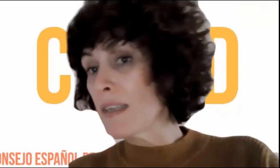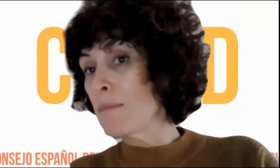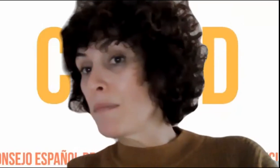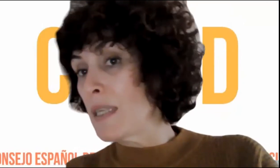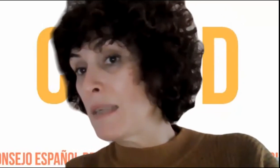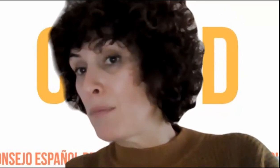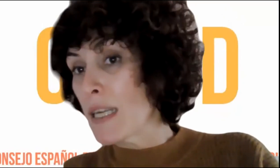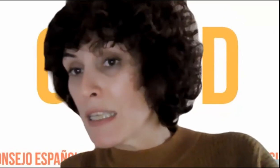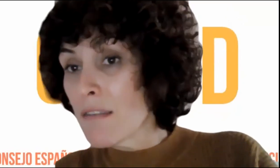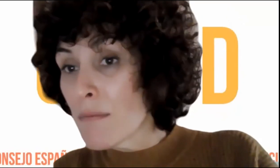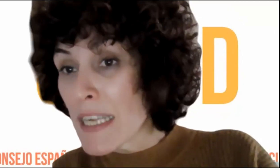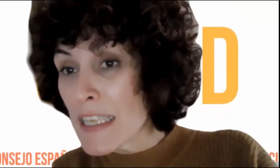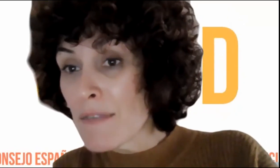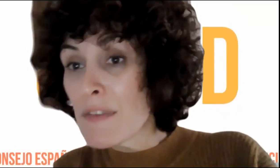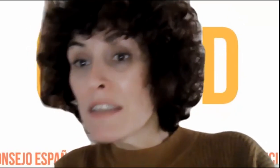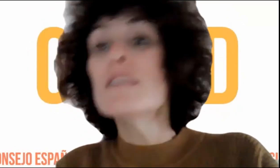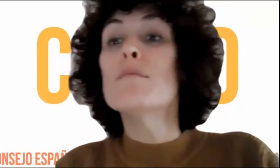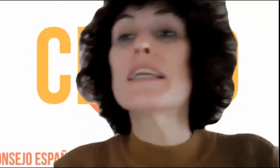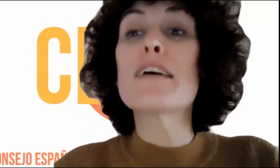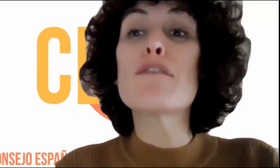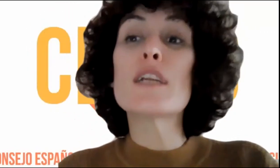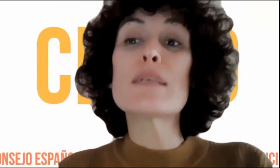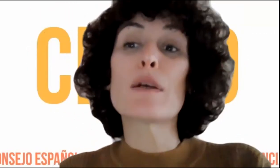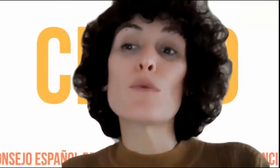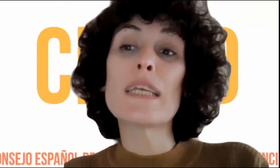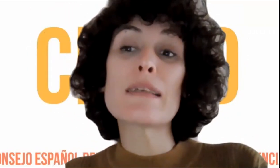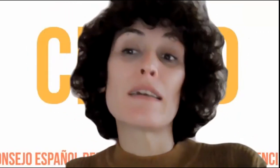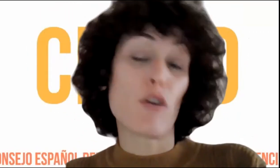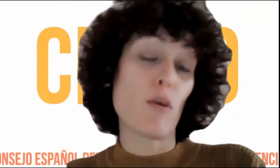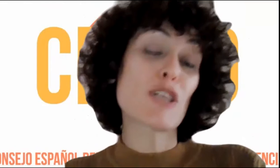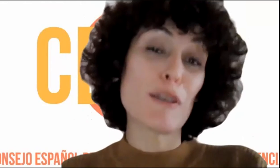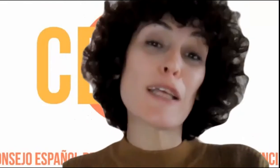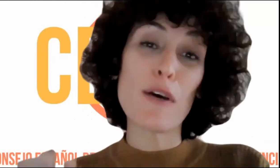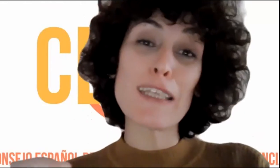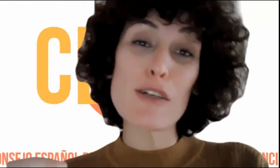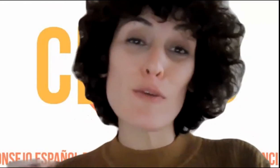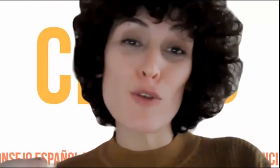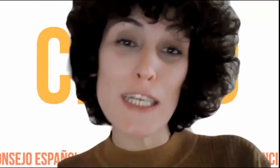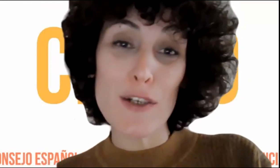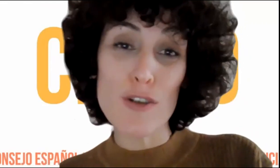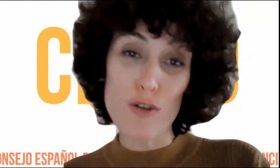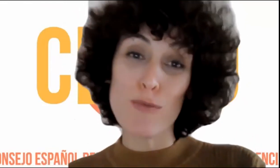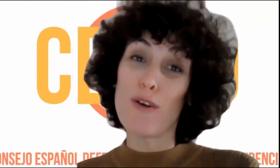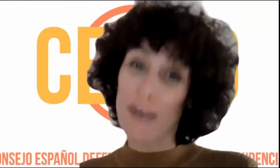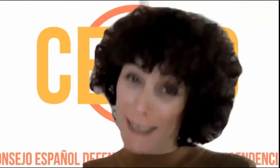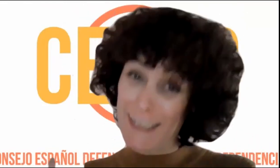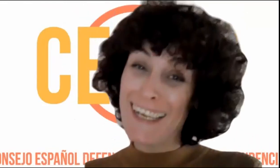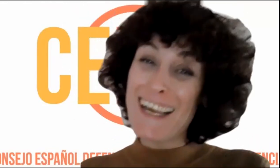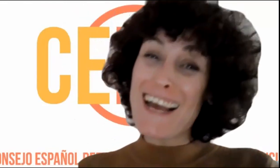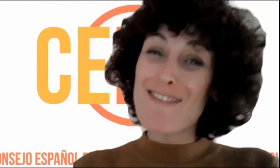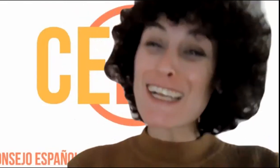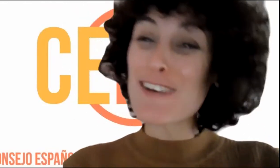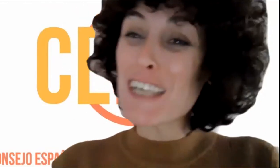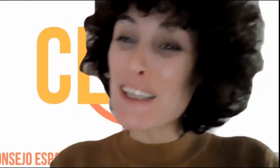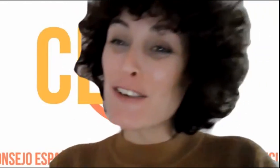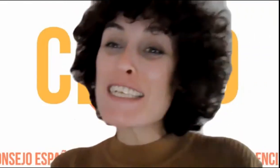Pregunta bien por aquí, María. María Flores pregunta si, como has comentado antes lo de museos, supongo que